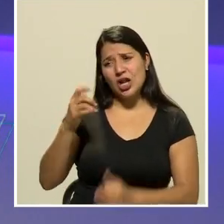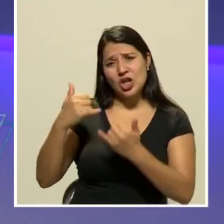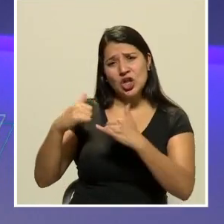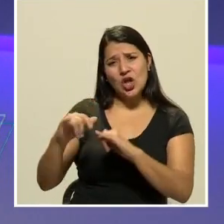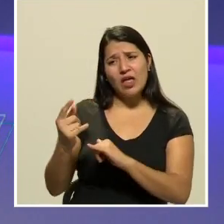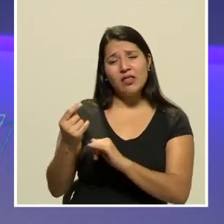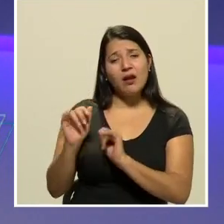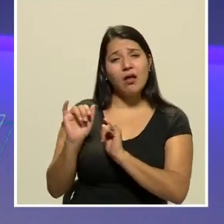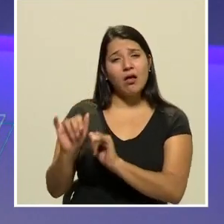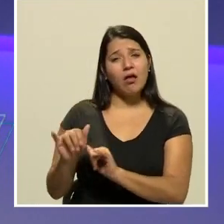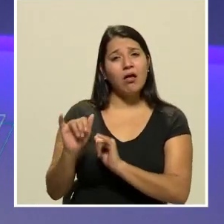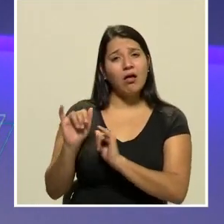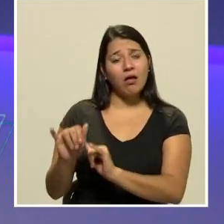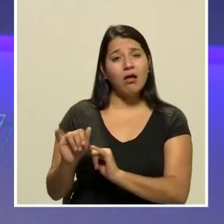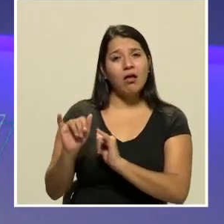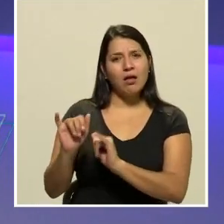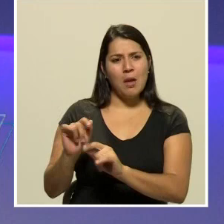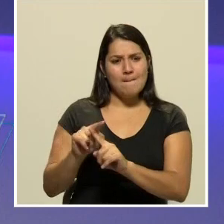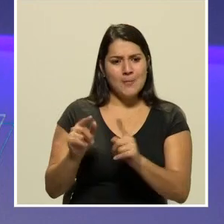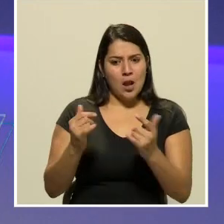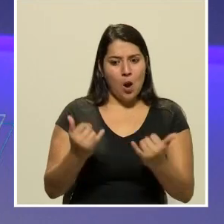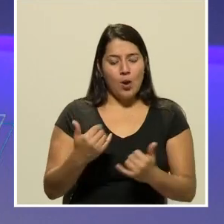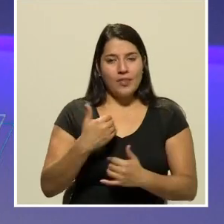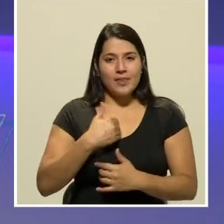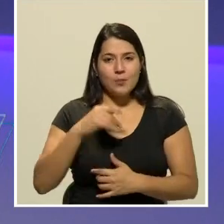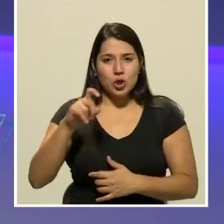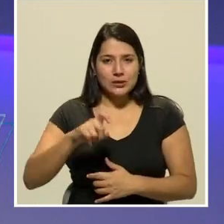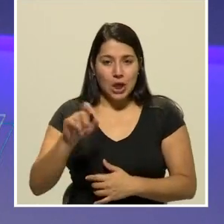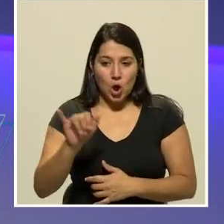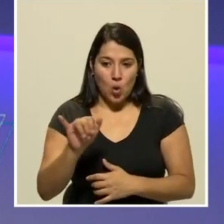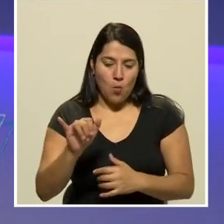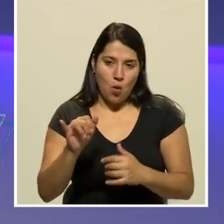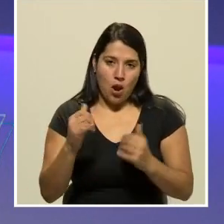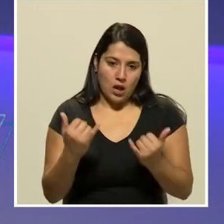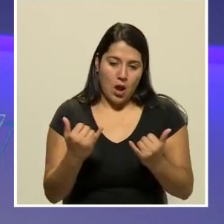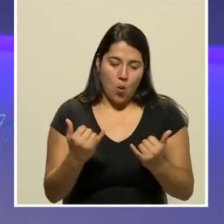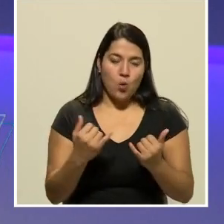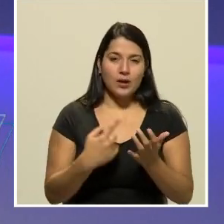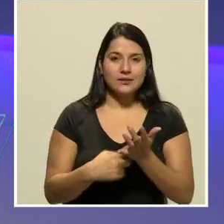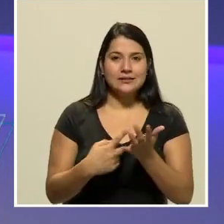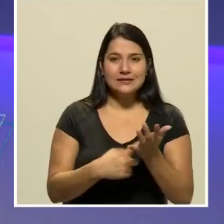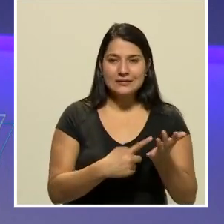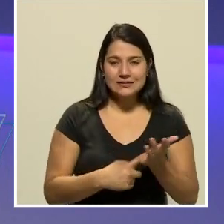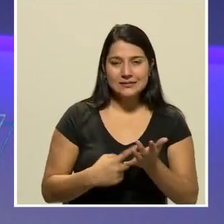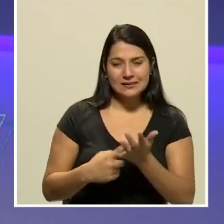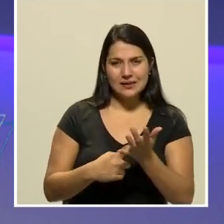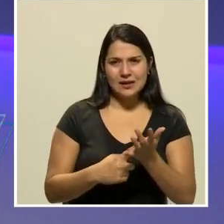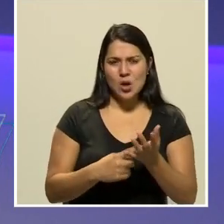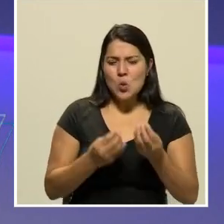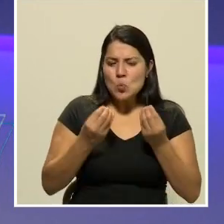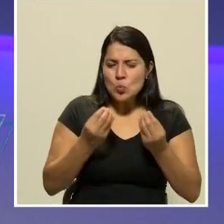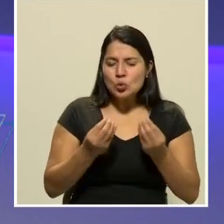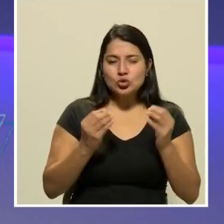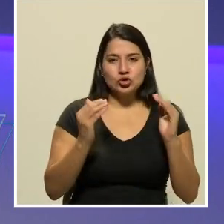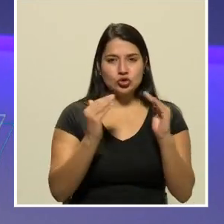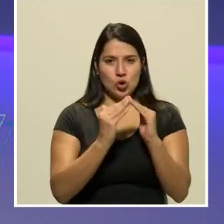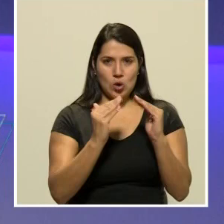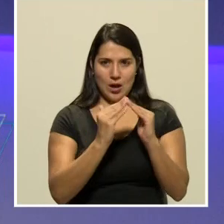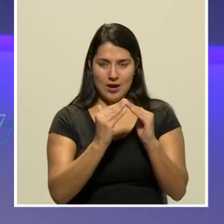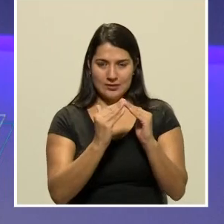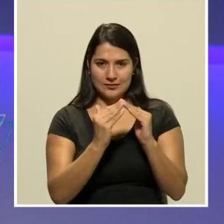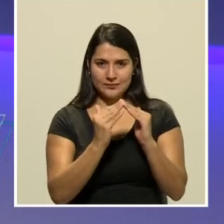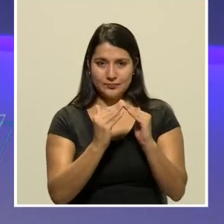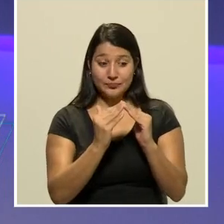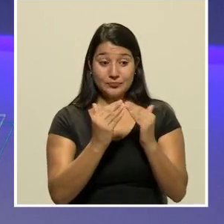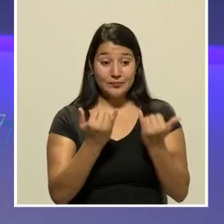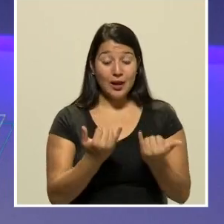algún lugar, cuando hay necesidades como la que como la que estamos viviendo en este momento, de muchos hogares